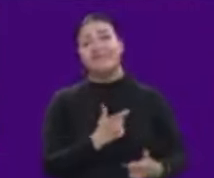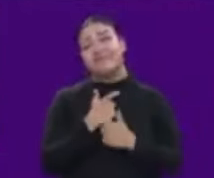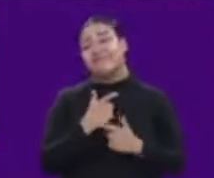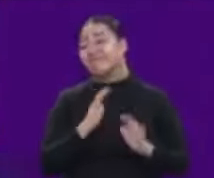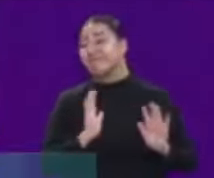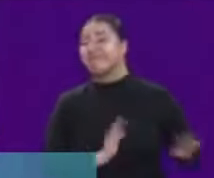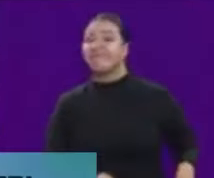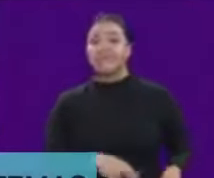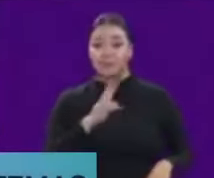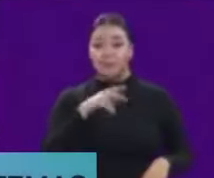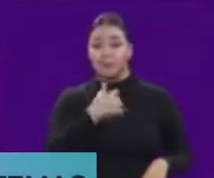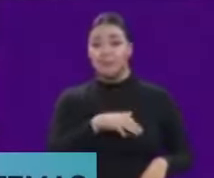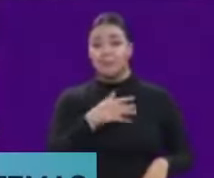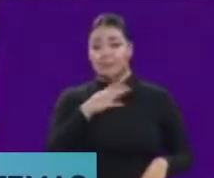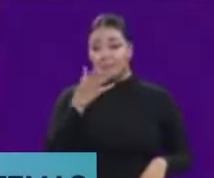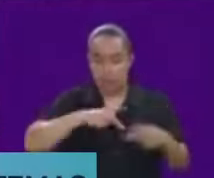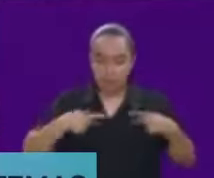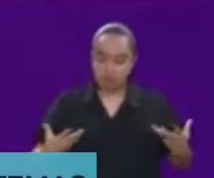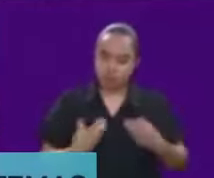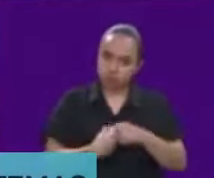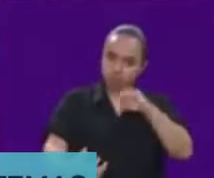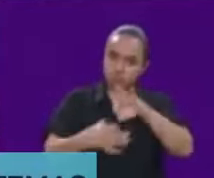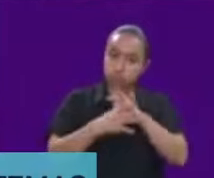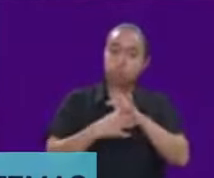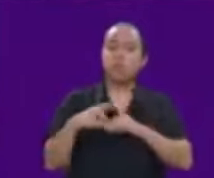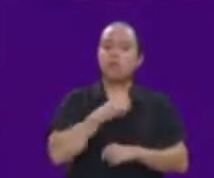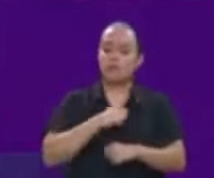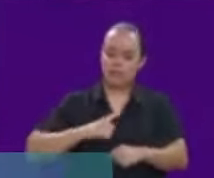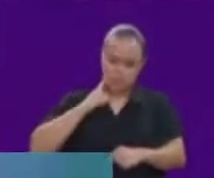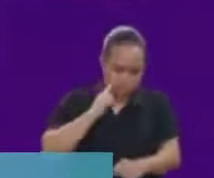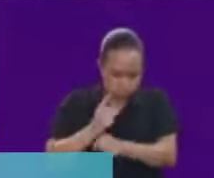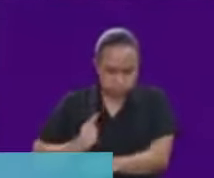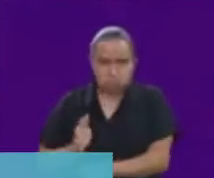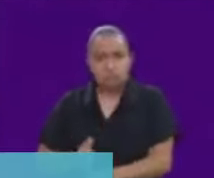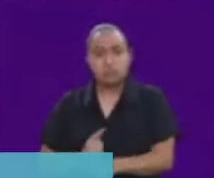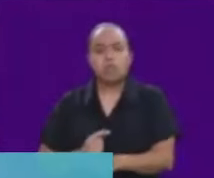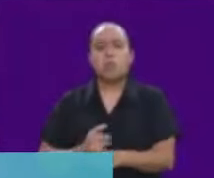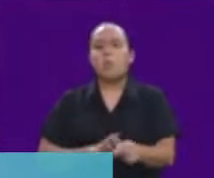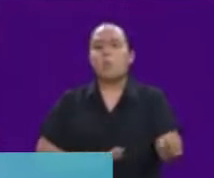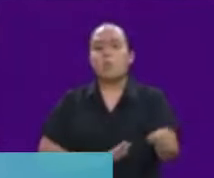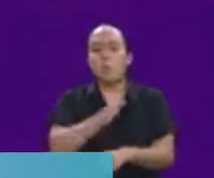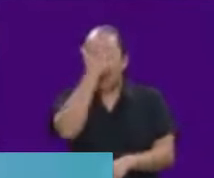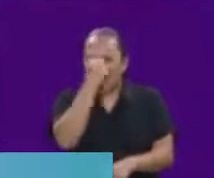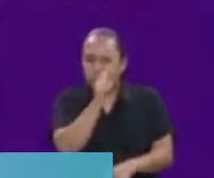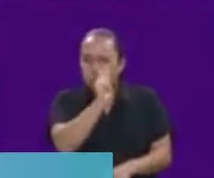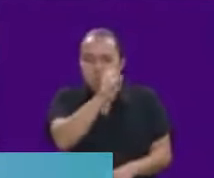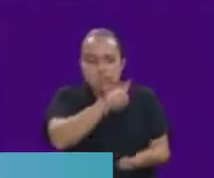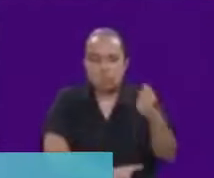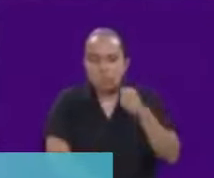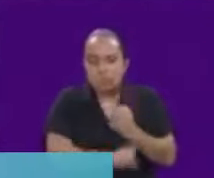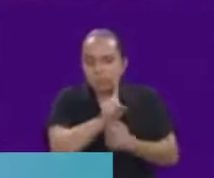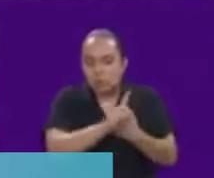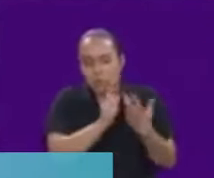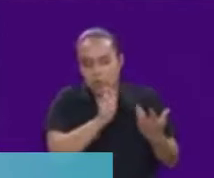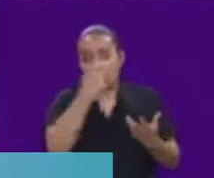MC se enfocaba en los temas a debatir. Identificando de primera mano los principales problemas para poder